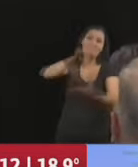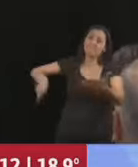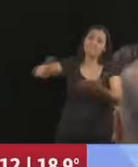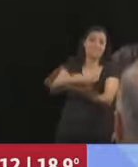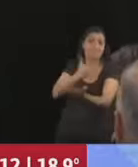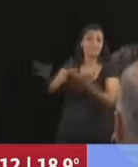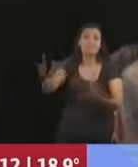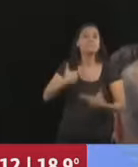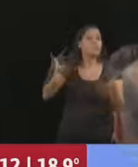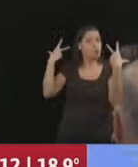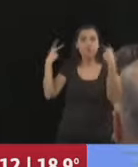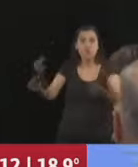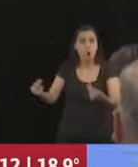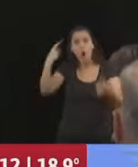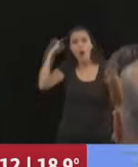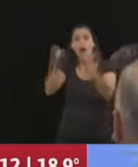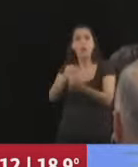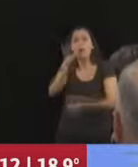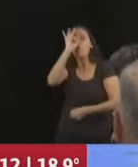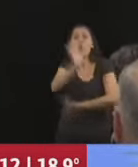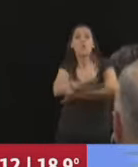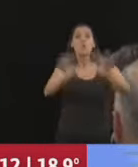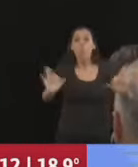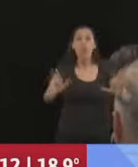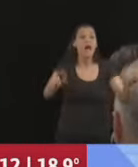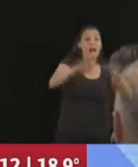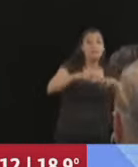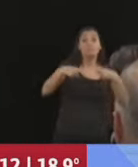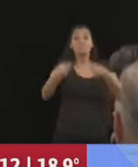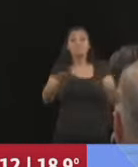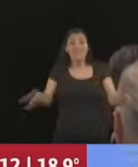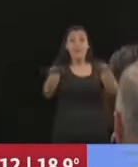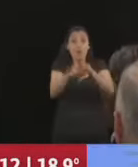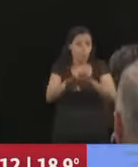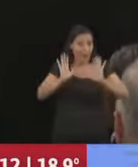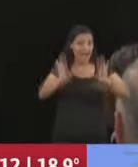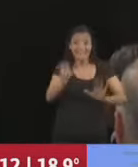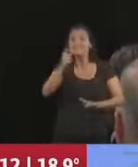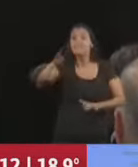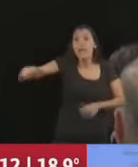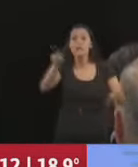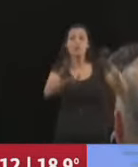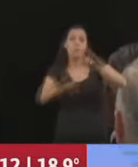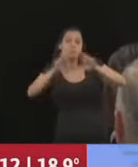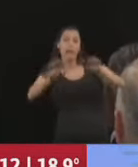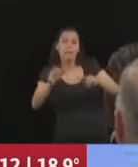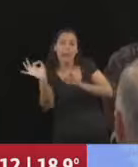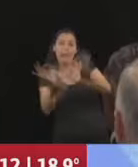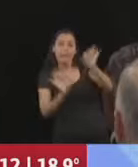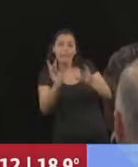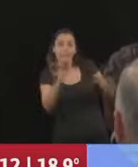Sí. Dos cosas sobre eso. Primero, a Santa Fe más de lo que le bajaron no le pueden bajar.